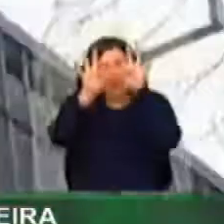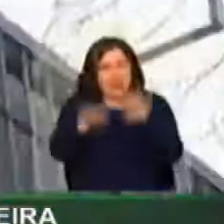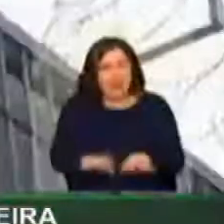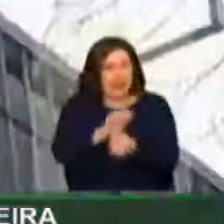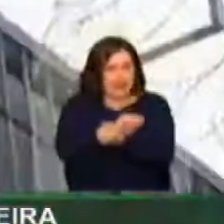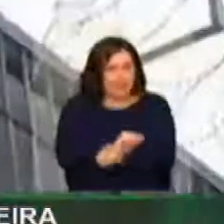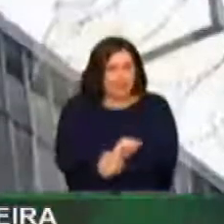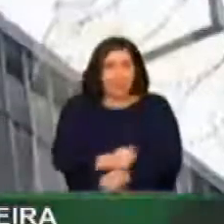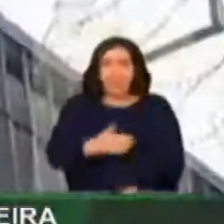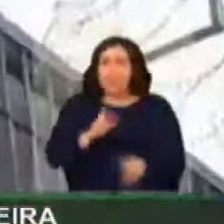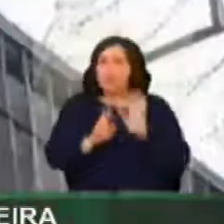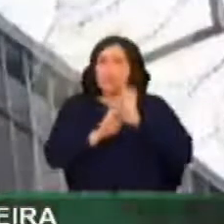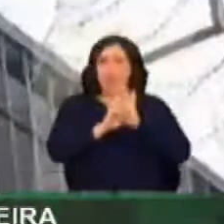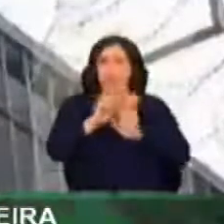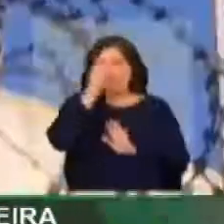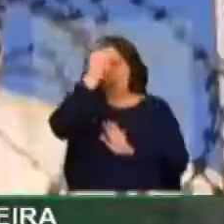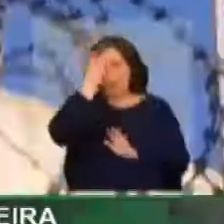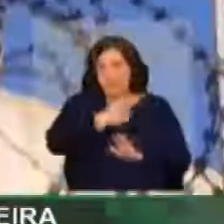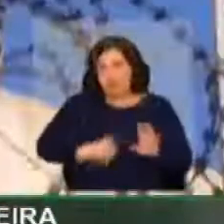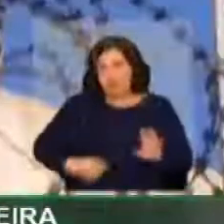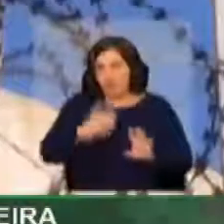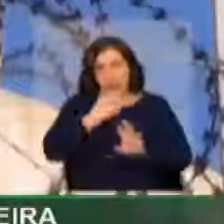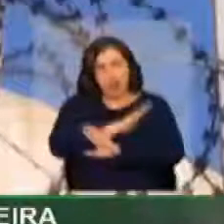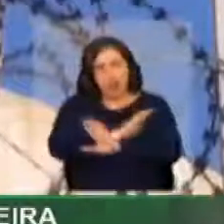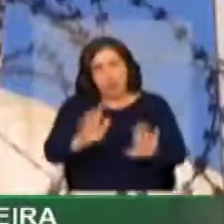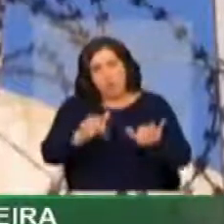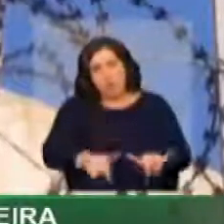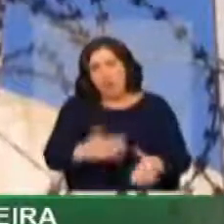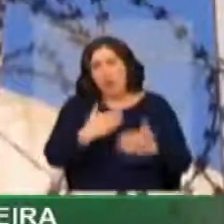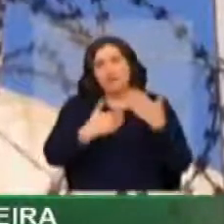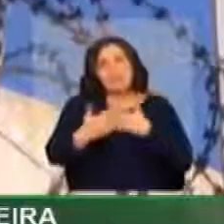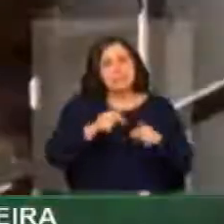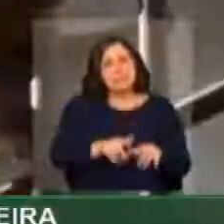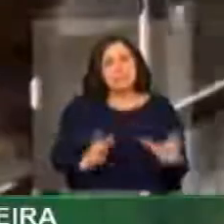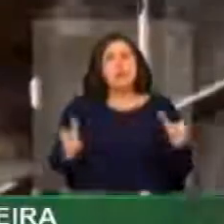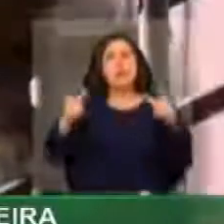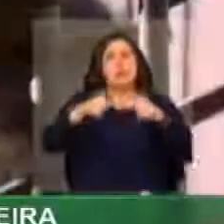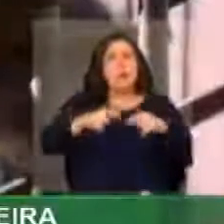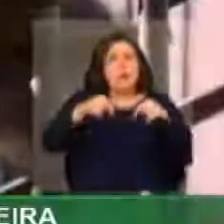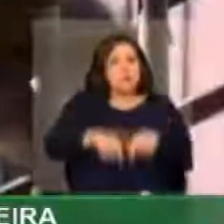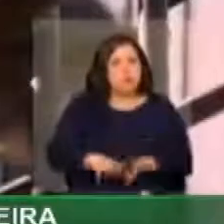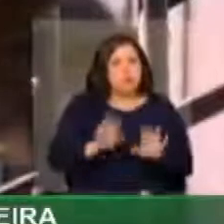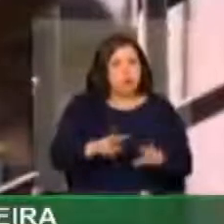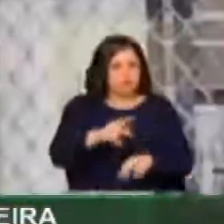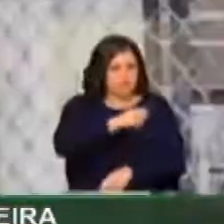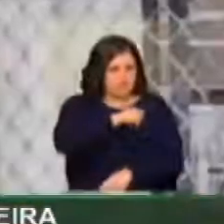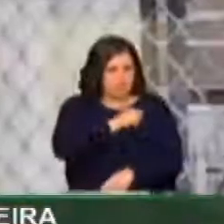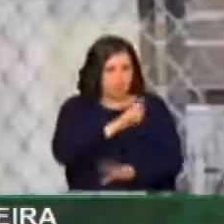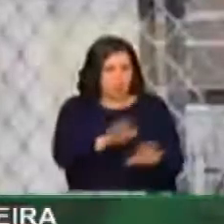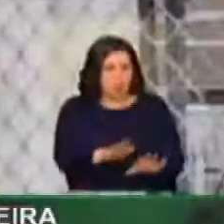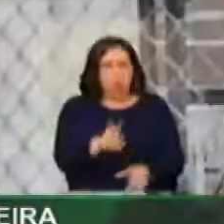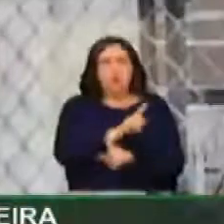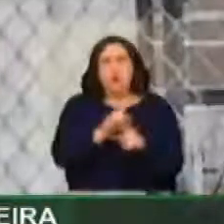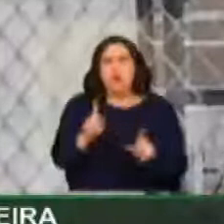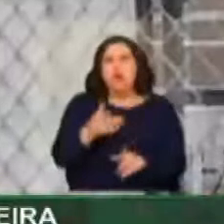los representantes oficialistas, entendiendo que la Comisión de Seguimiento Carcelario de la Asamblea General es el ámbito para esa inspección. En lugar del llamado a sala,